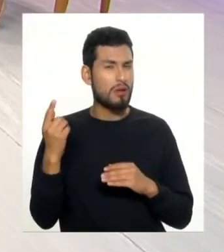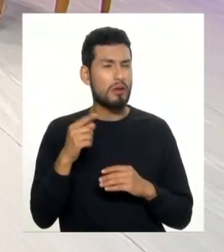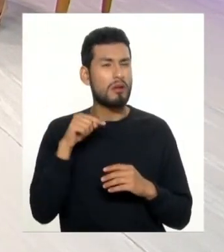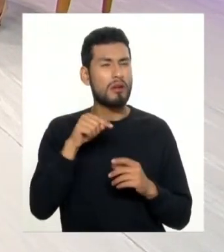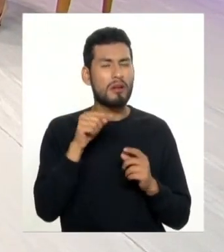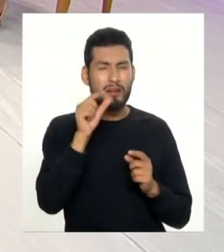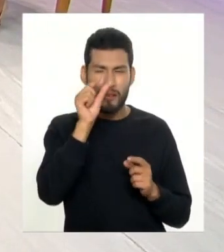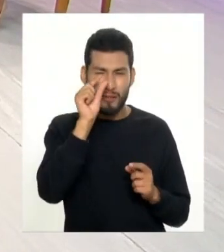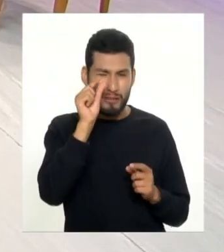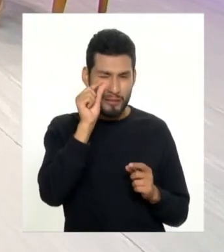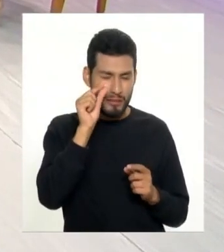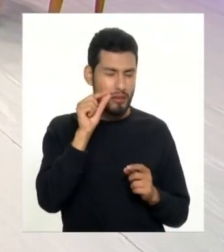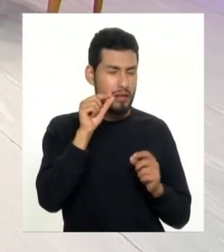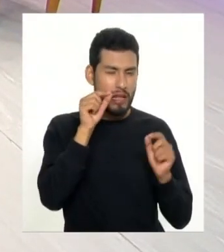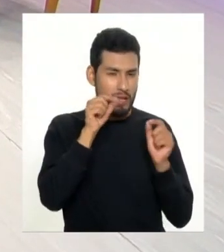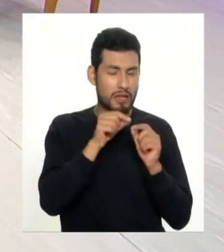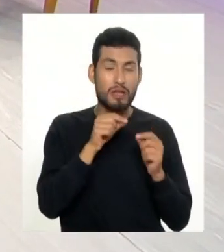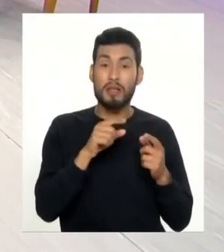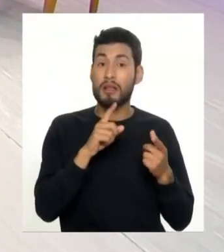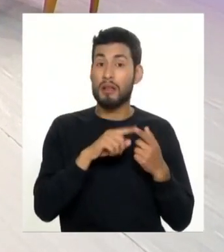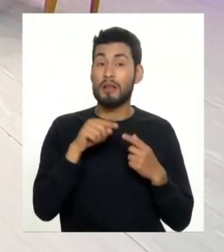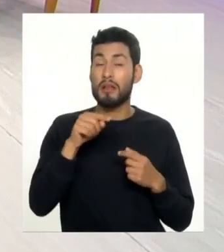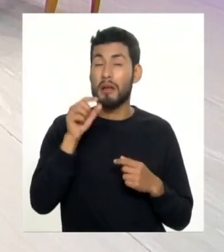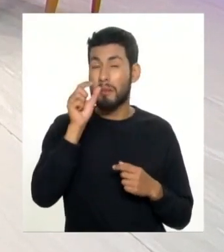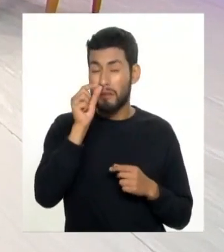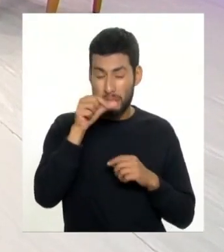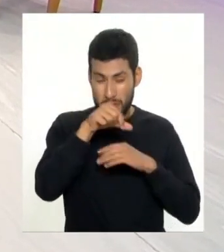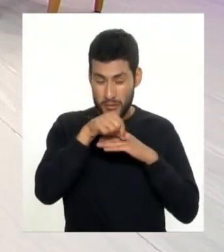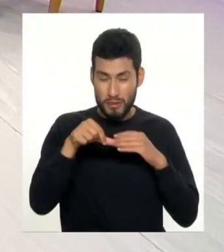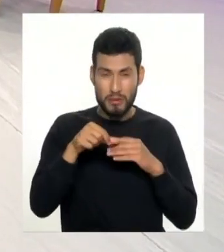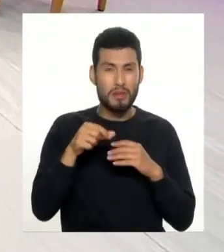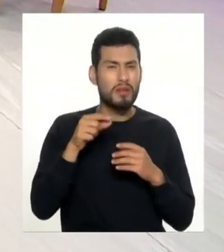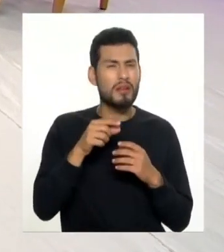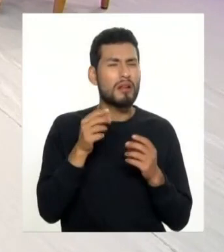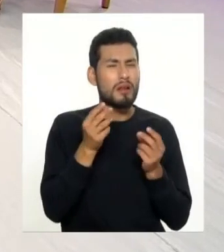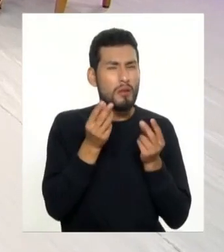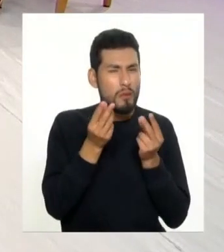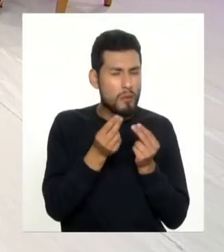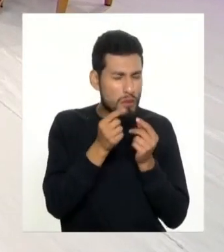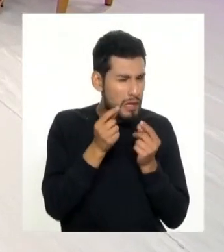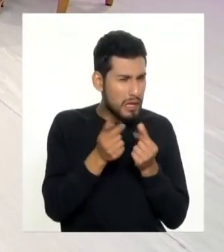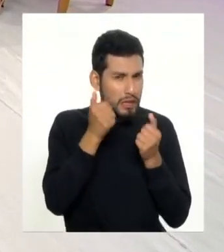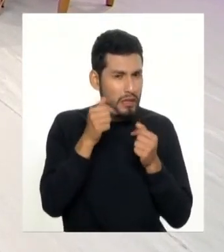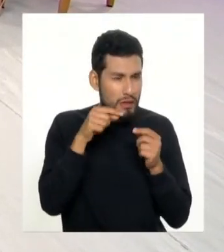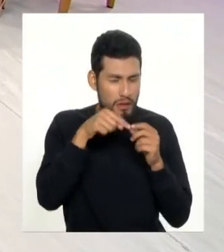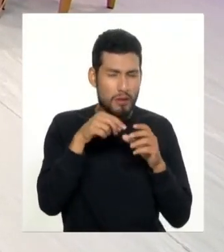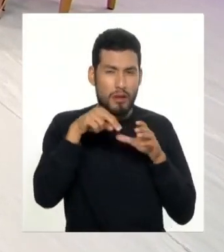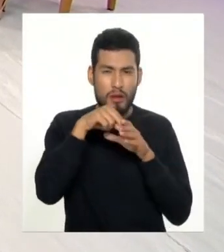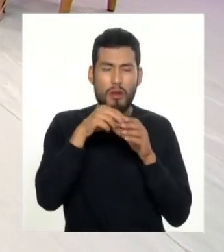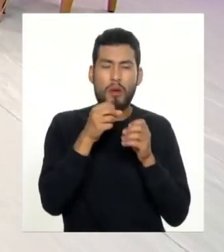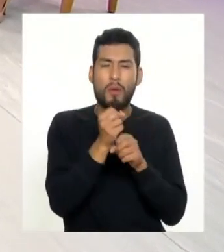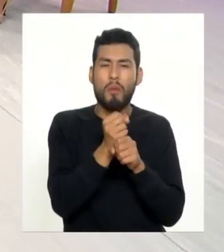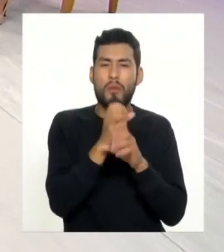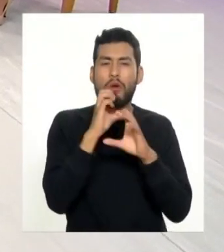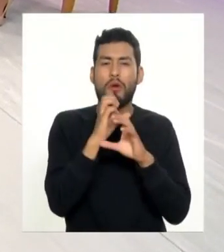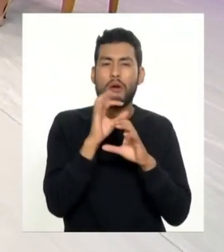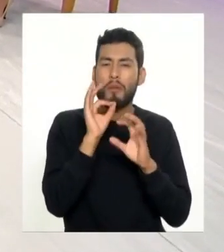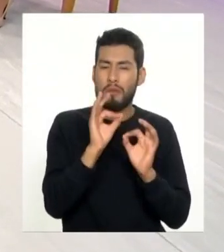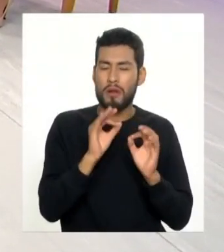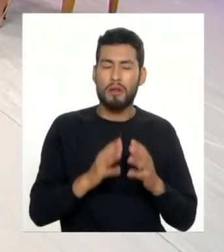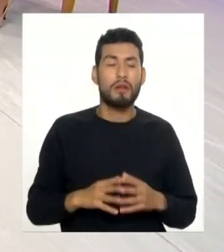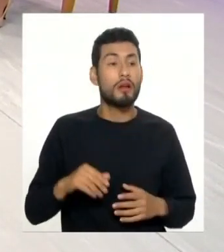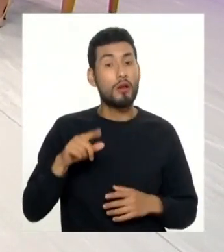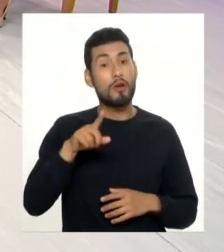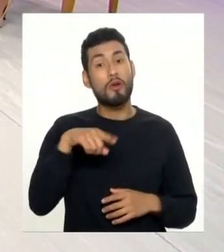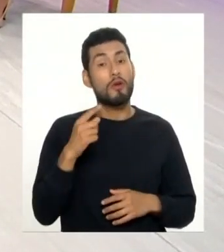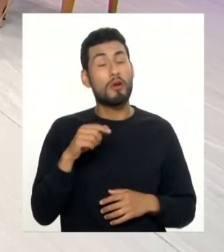hernias más pequeñas. La ventaja de la microcirugía es que es una cirugía más versátil que permite descomprimir más al nervio. Ahora, también se describen